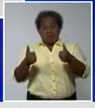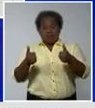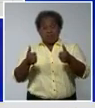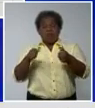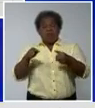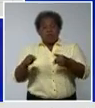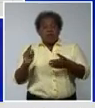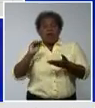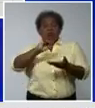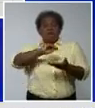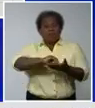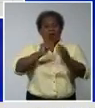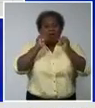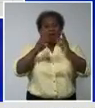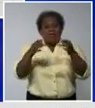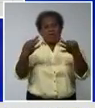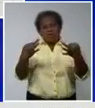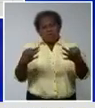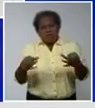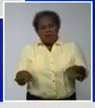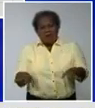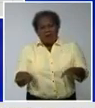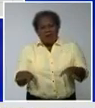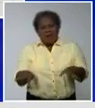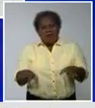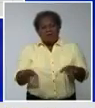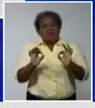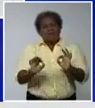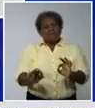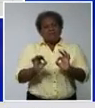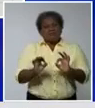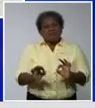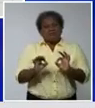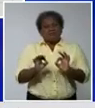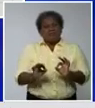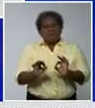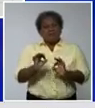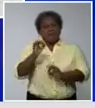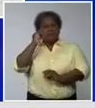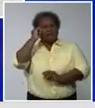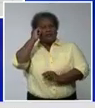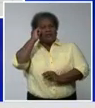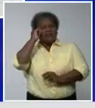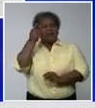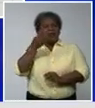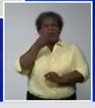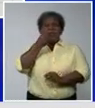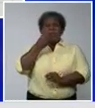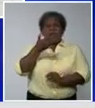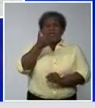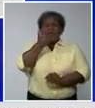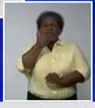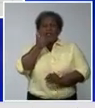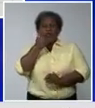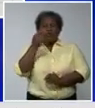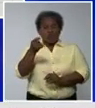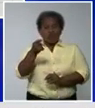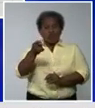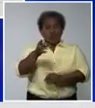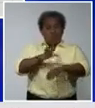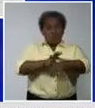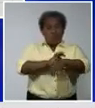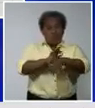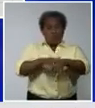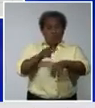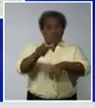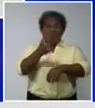actividades, claro, siempre con la incógnita de las posibles secuelas que puedan quedar, pero de todas formas se